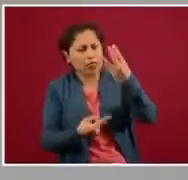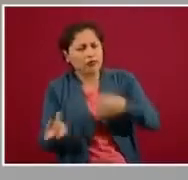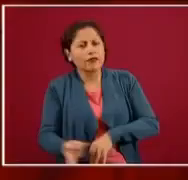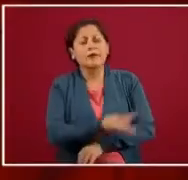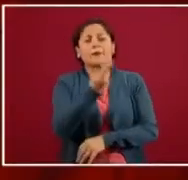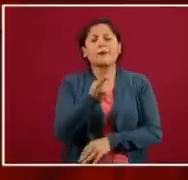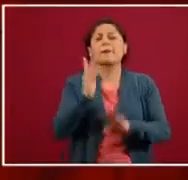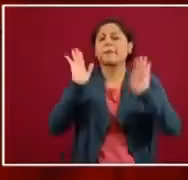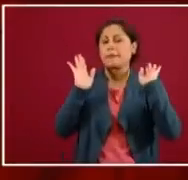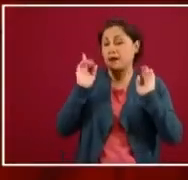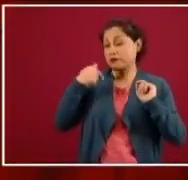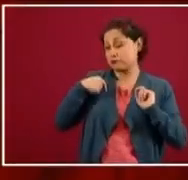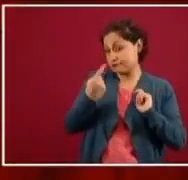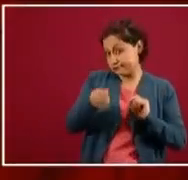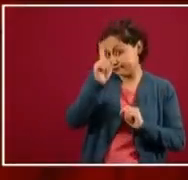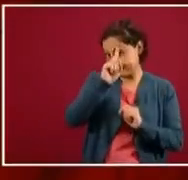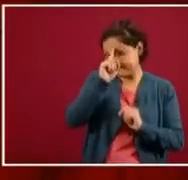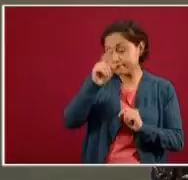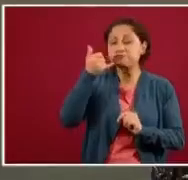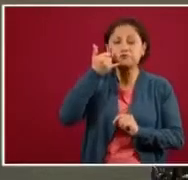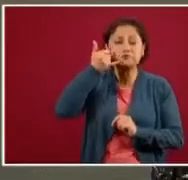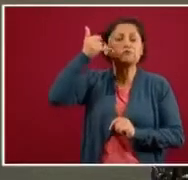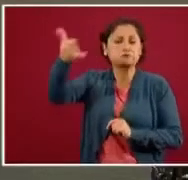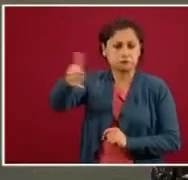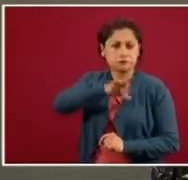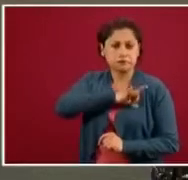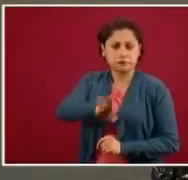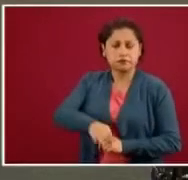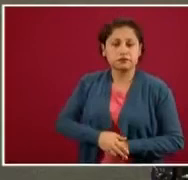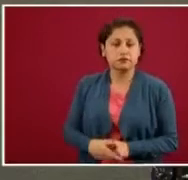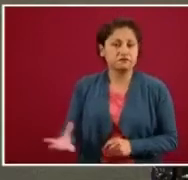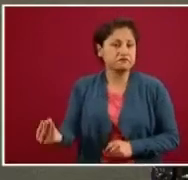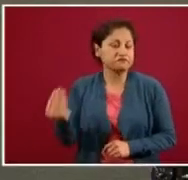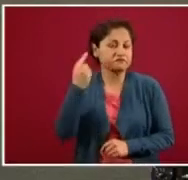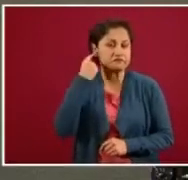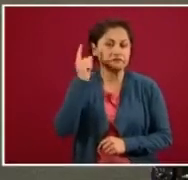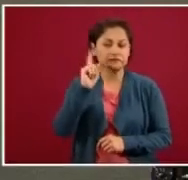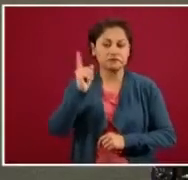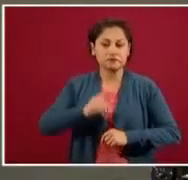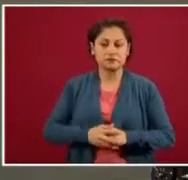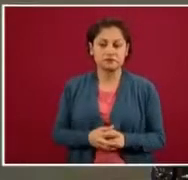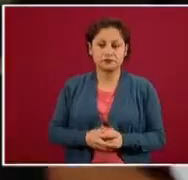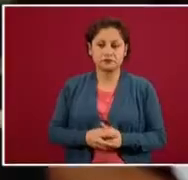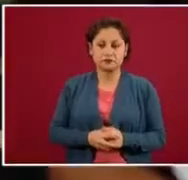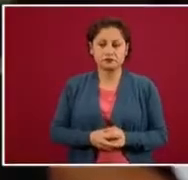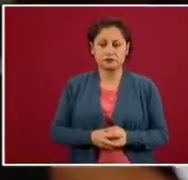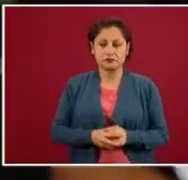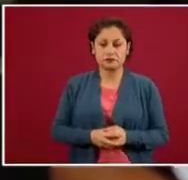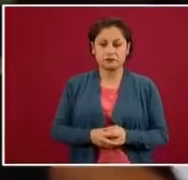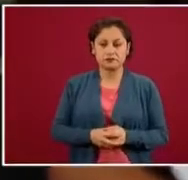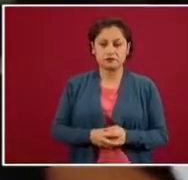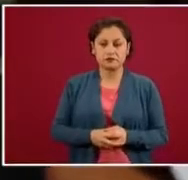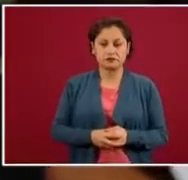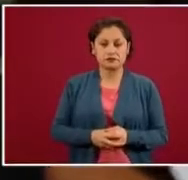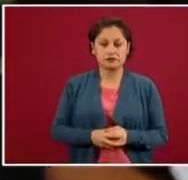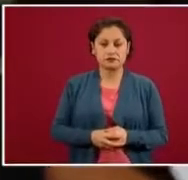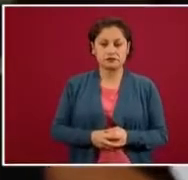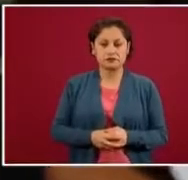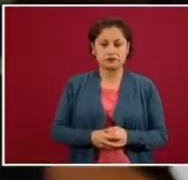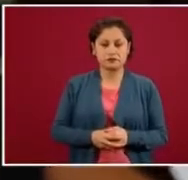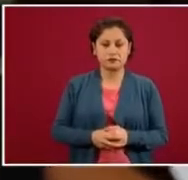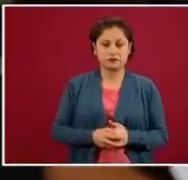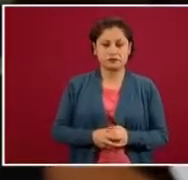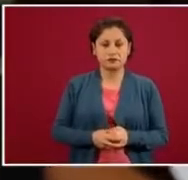este momento a atención médica. Pero ya en la etapa cuando ya está alguien con el coronavirus en su casa, que no tiene un ventilador,